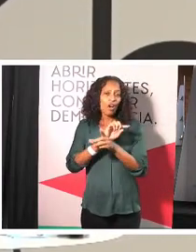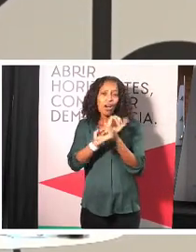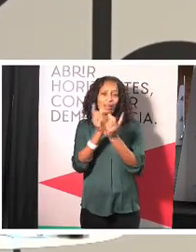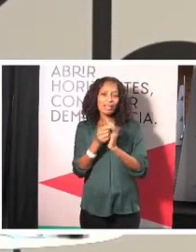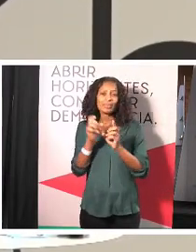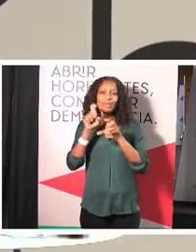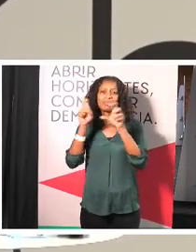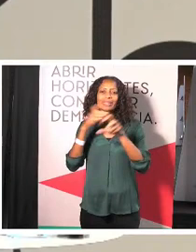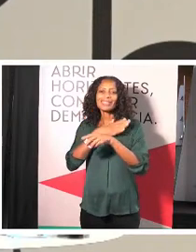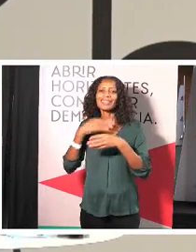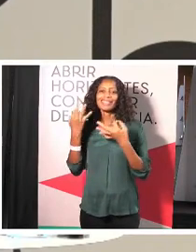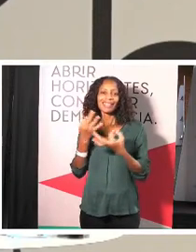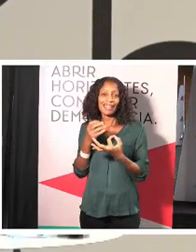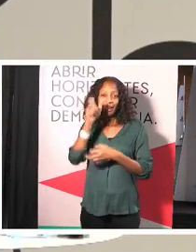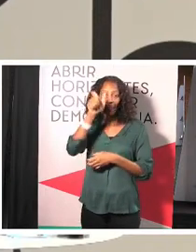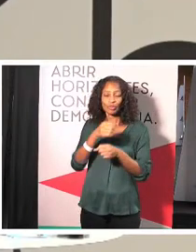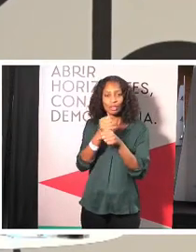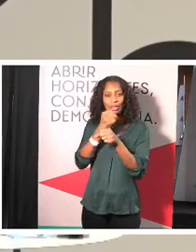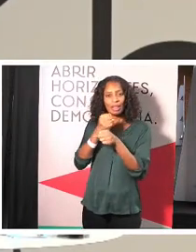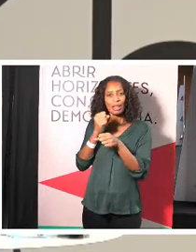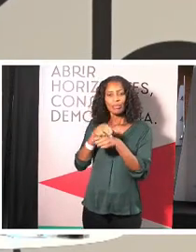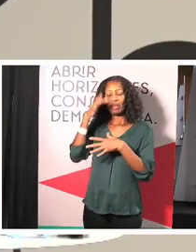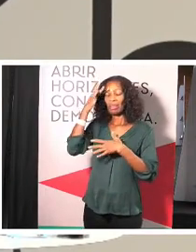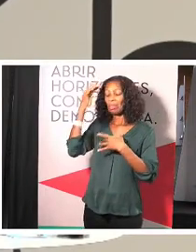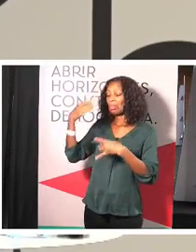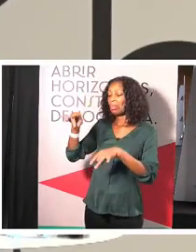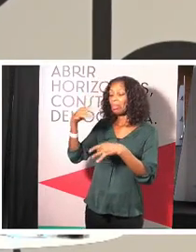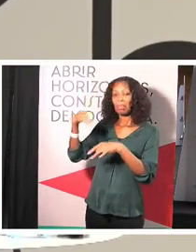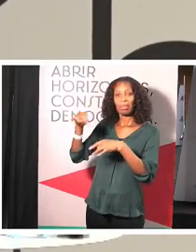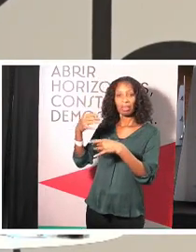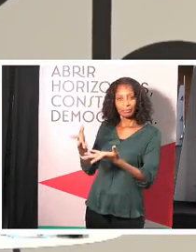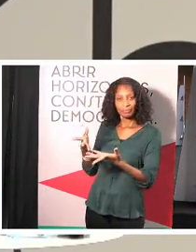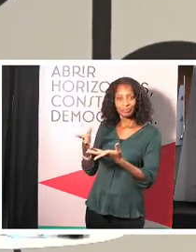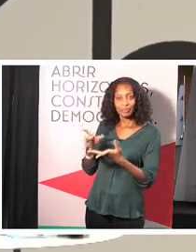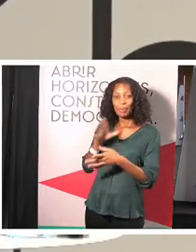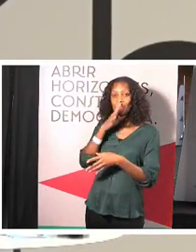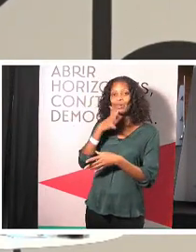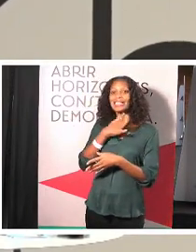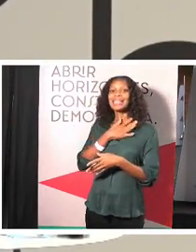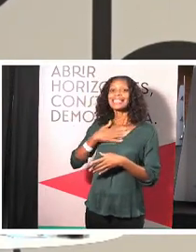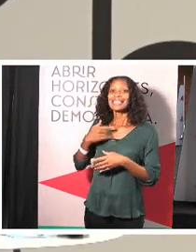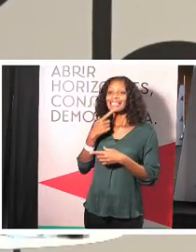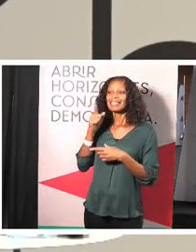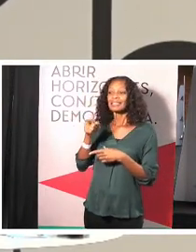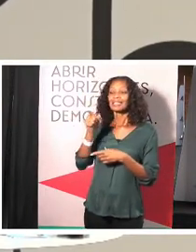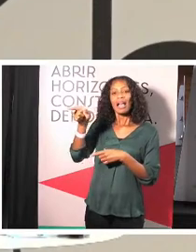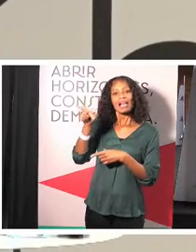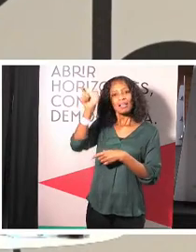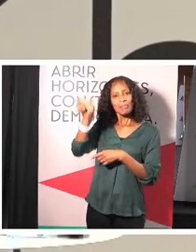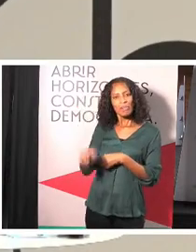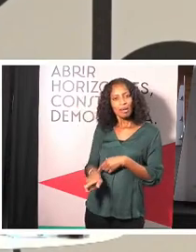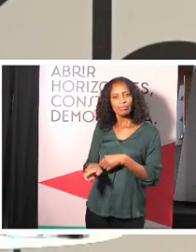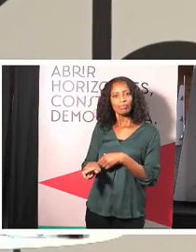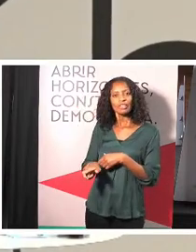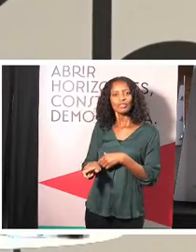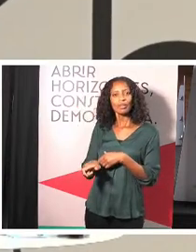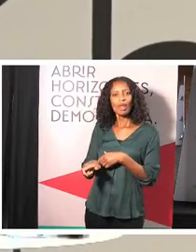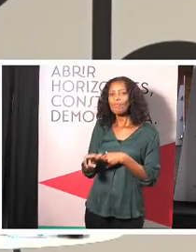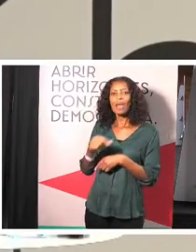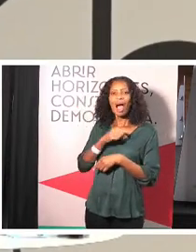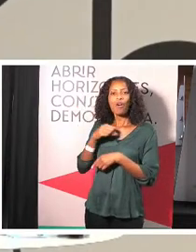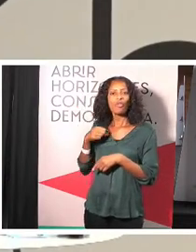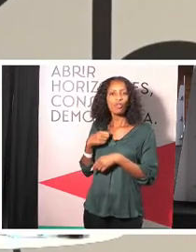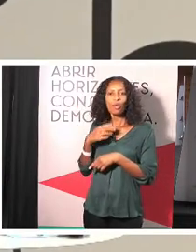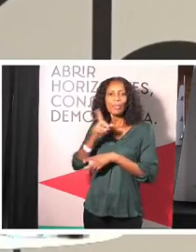absolutamente. Es decir, ¿por qué? Pues porque esa persona hay que privarle absolutamente de autonomía. ¿Y cómo es que, si esto es